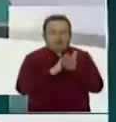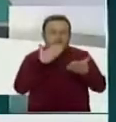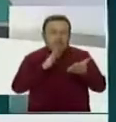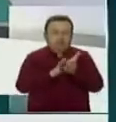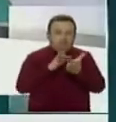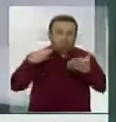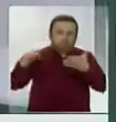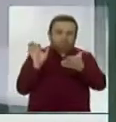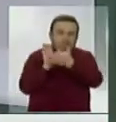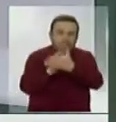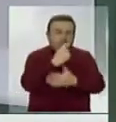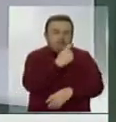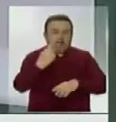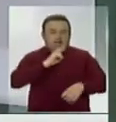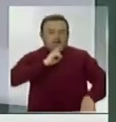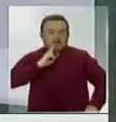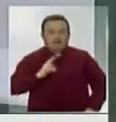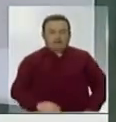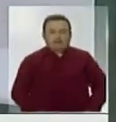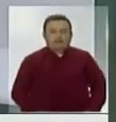de aforo en cada local.